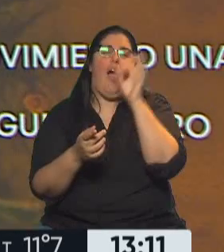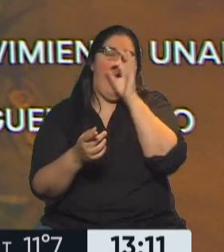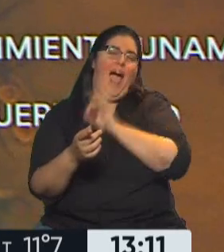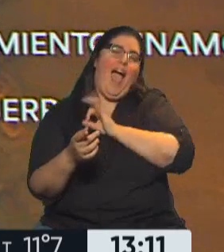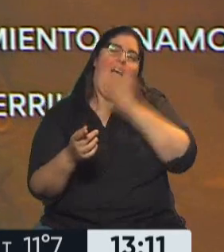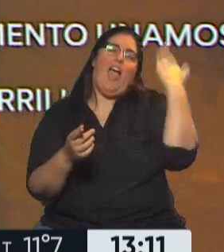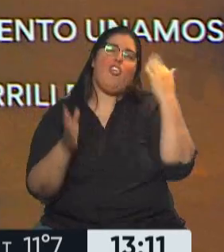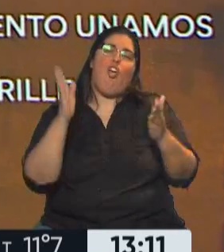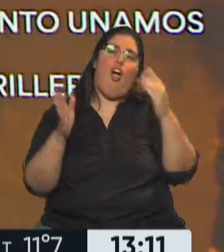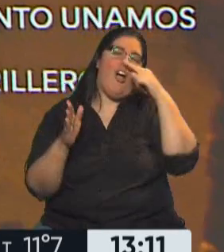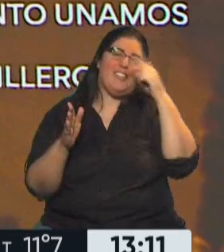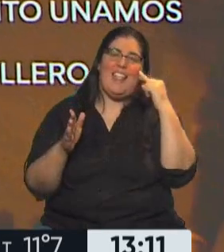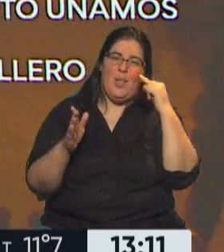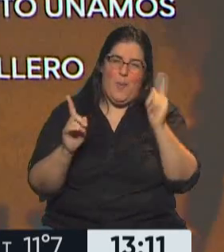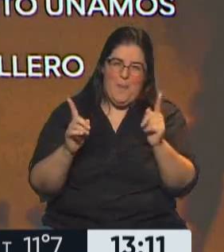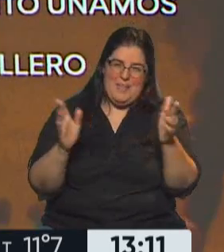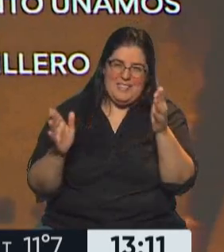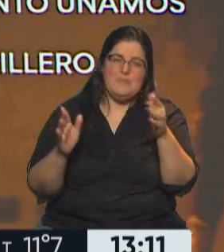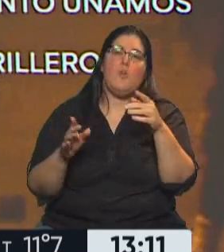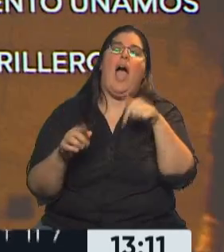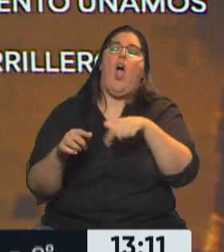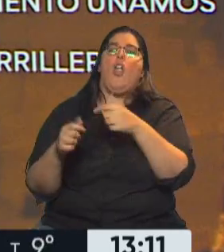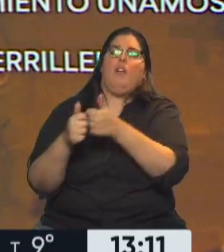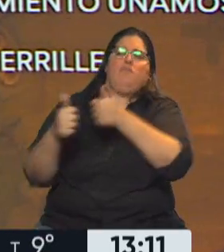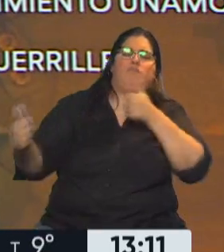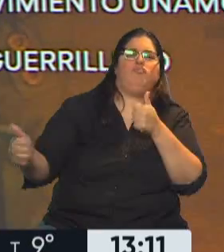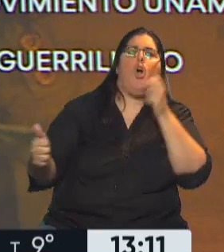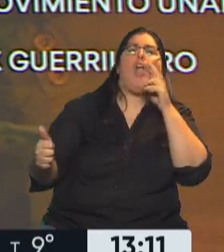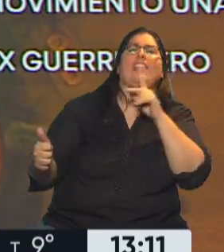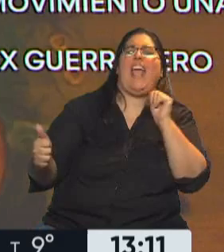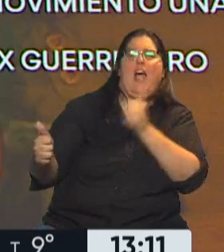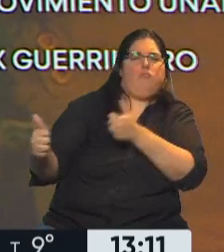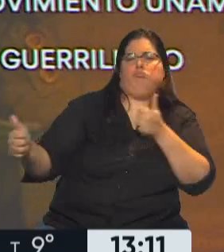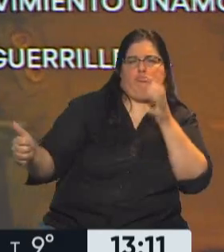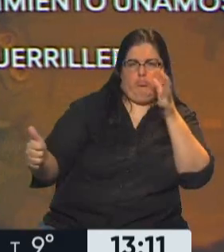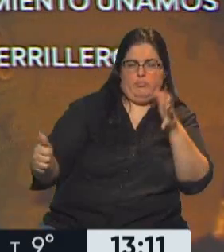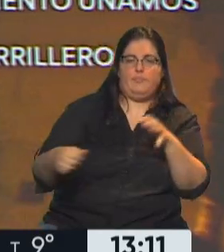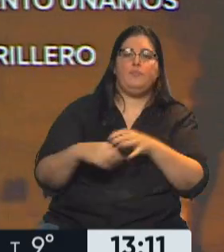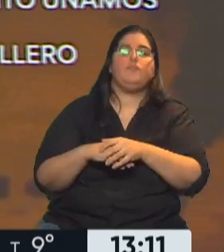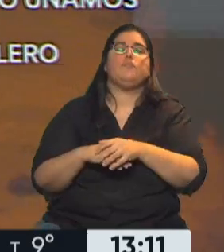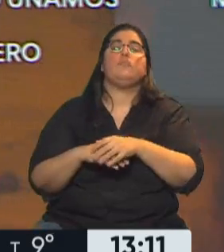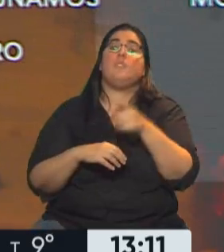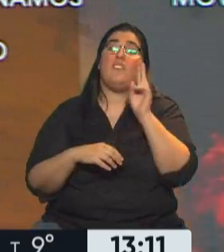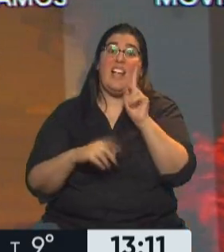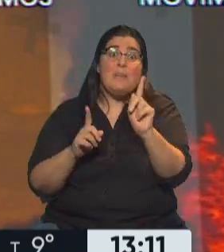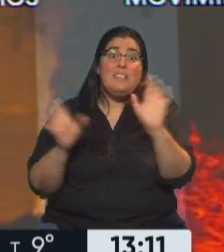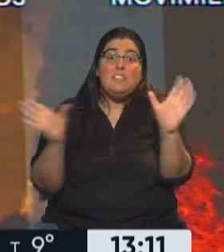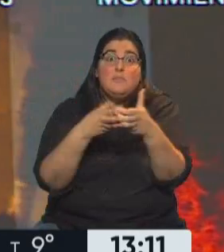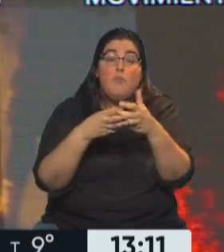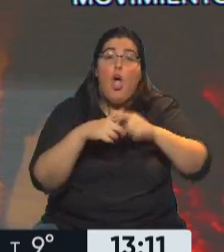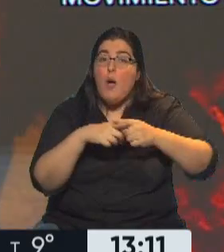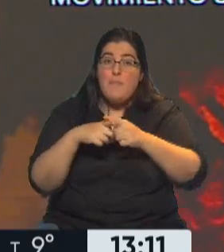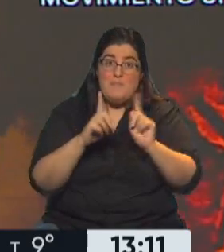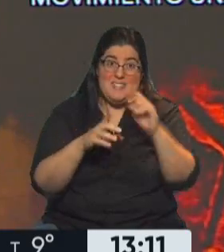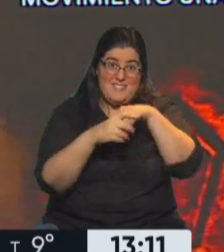distanciados no solo de Ortega, sino del sandinismo. Estas fueron las últimas detenciones. Fijémonos que todos responden al mismo partido político, UNAMOS,